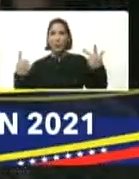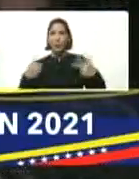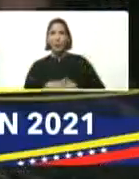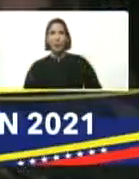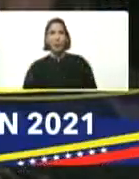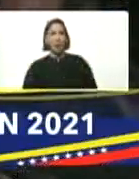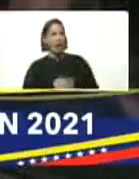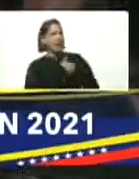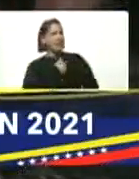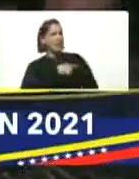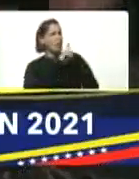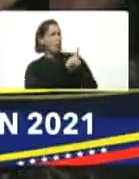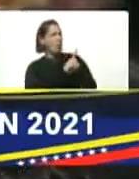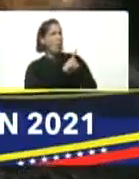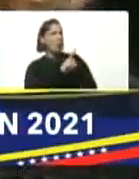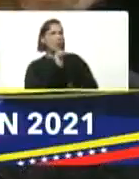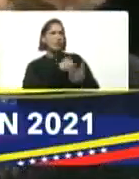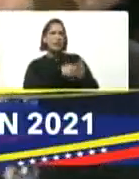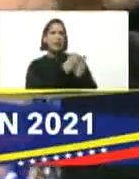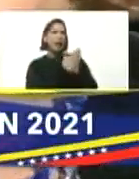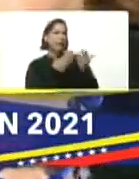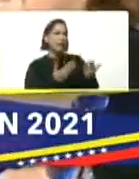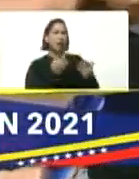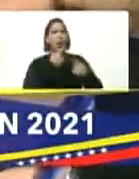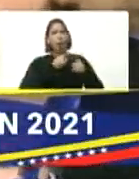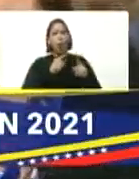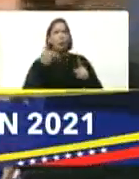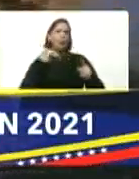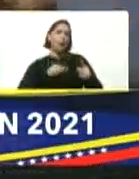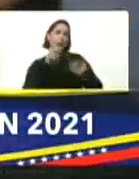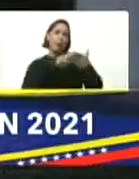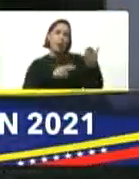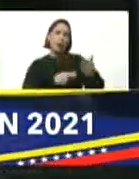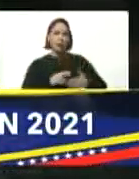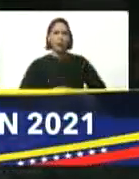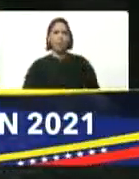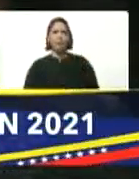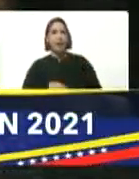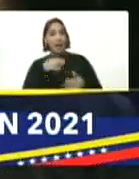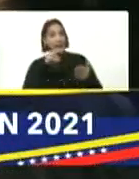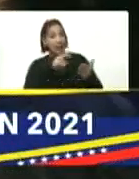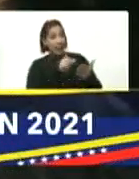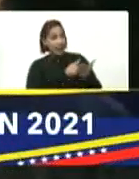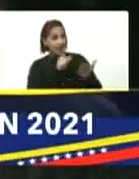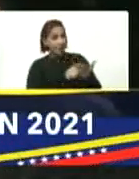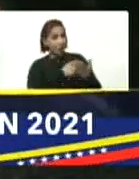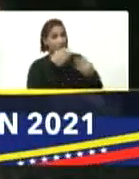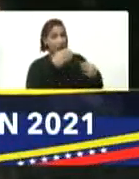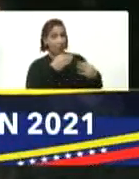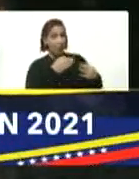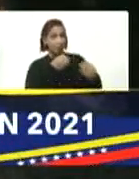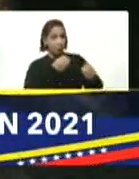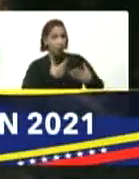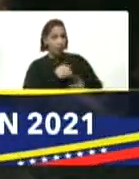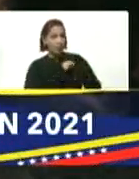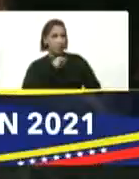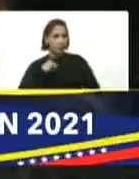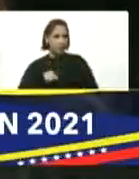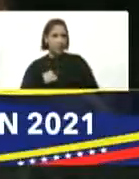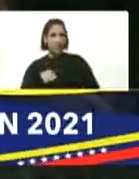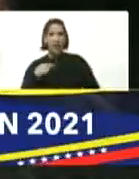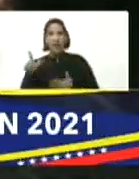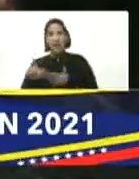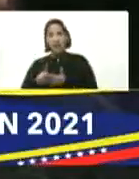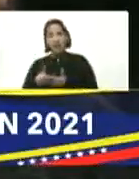Quiero uno para tenerlo sin abrir y otro para tenerlo para leerlo. El libro de papel nos da privacidad. El libro